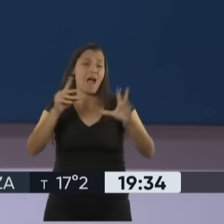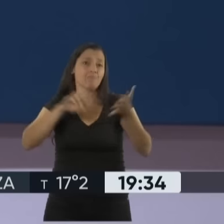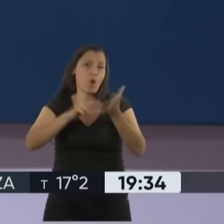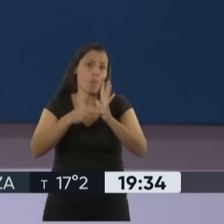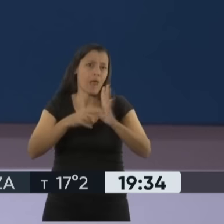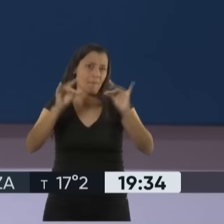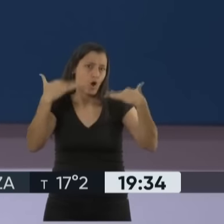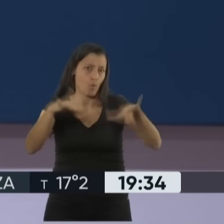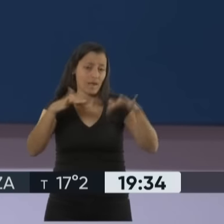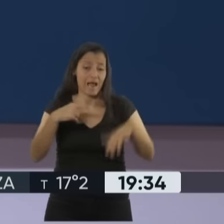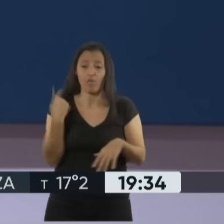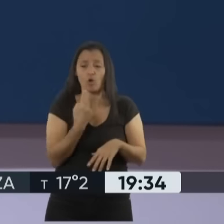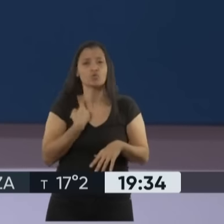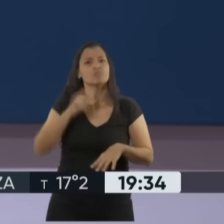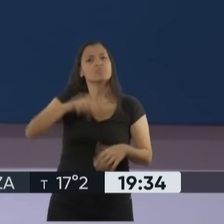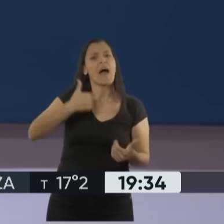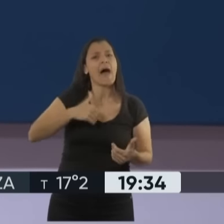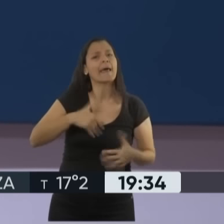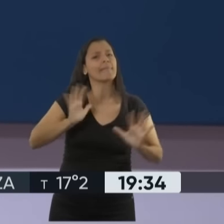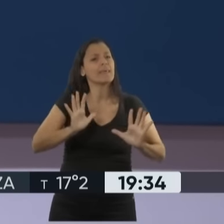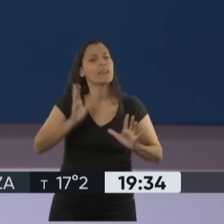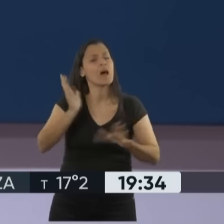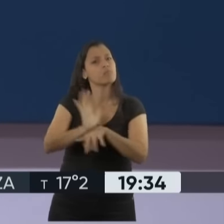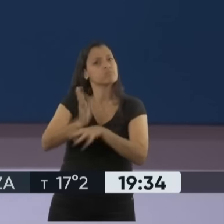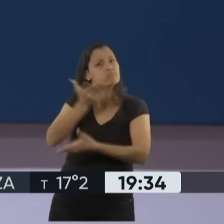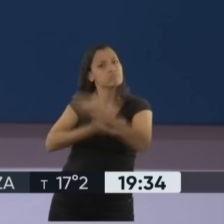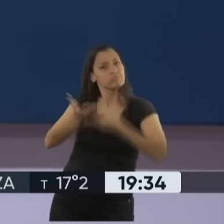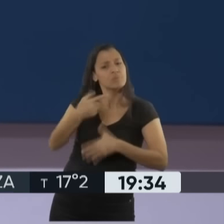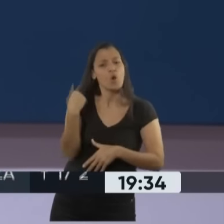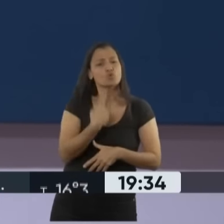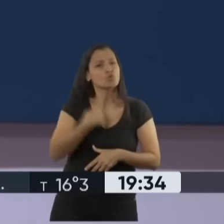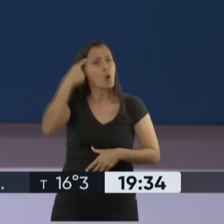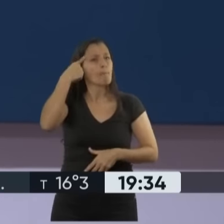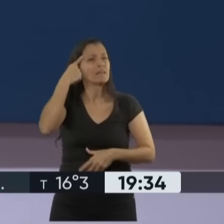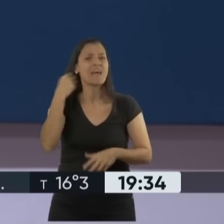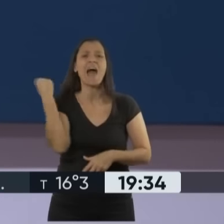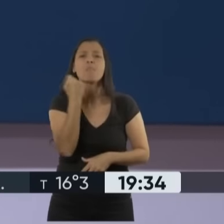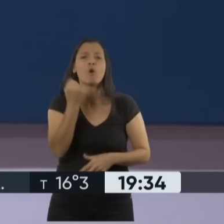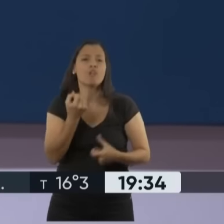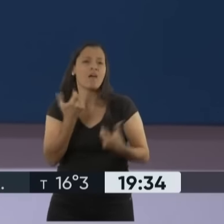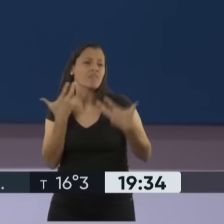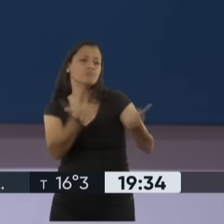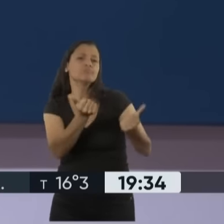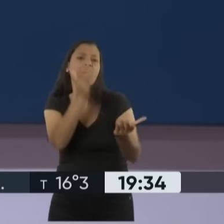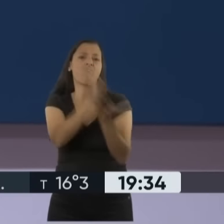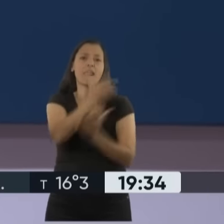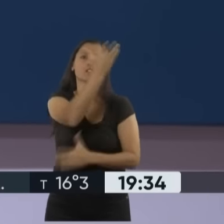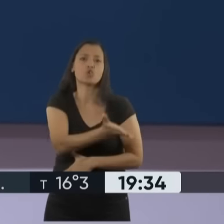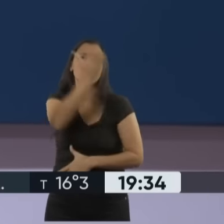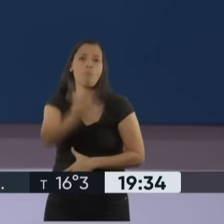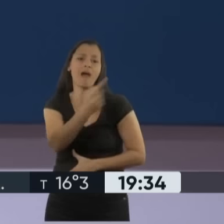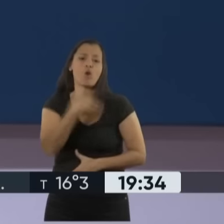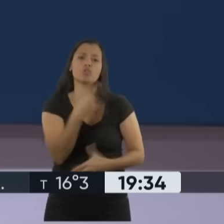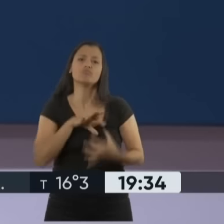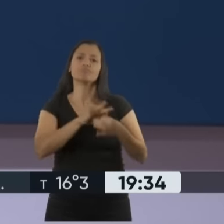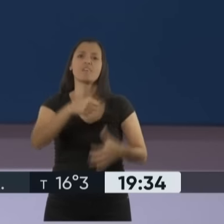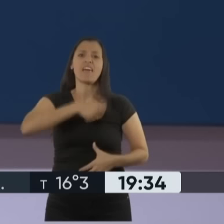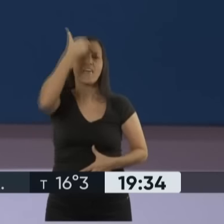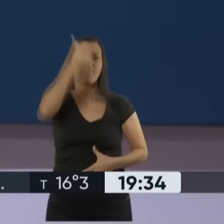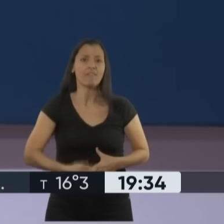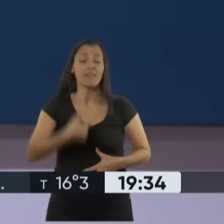vengo de un país humanista donde consagramos el valor de los derechos humanos como el corazón de nuestra identidad y